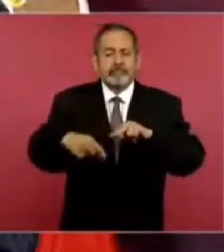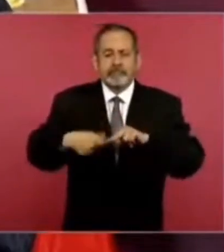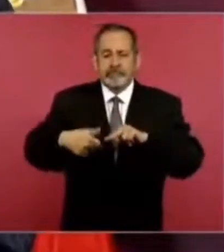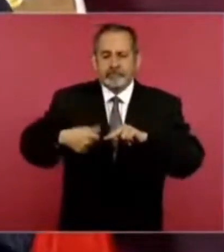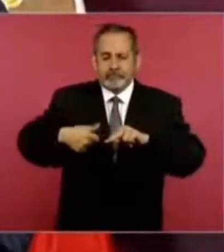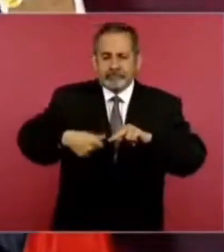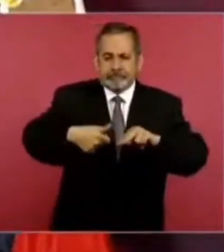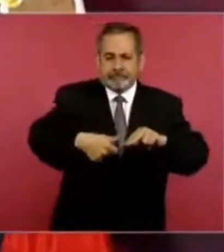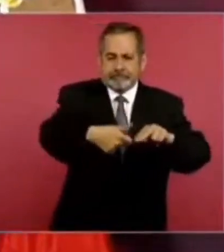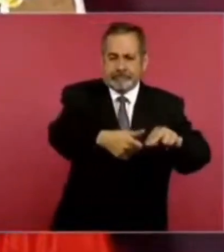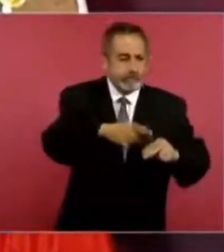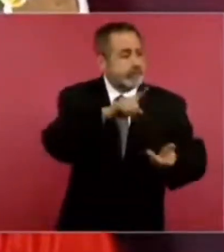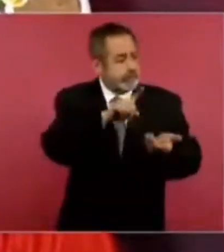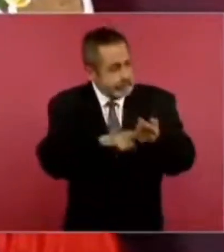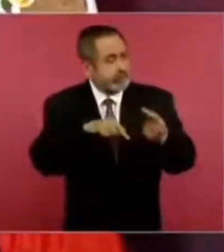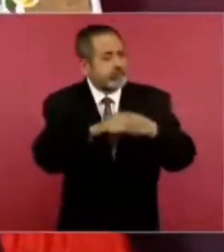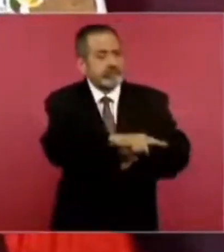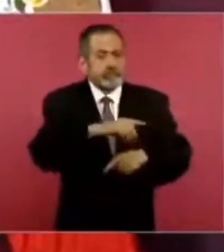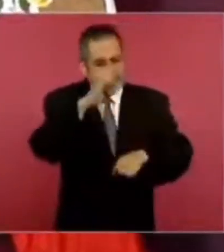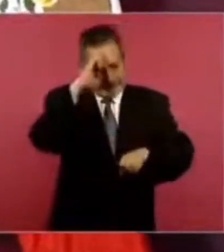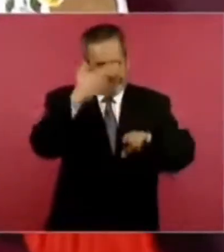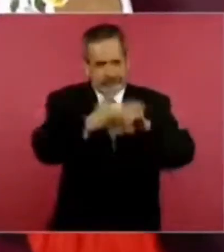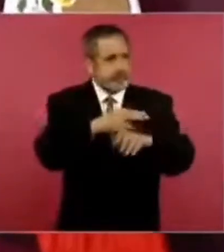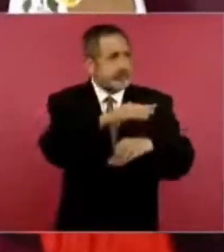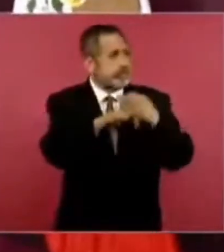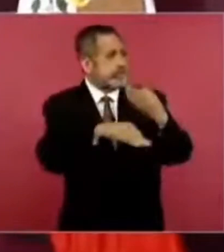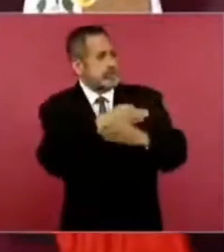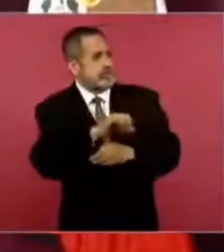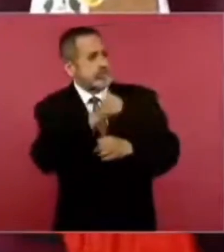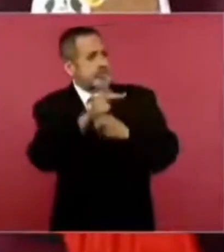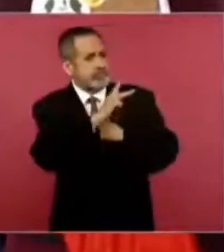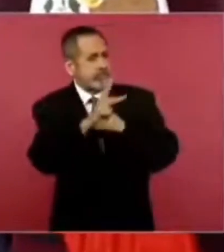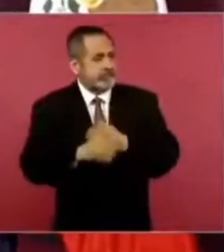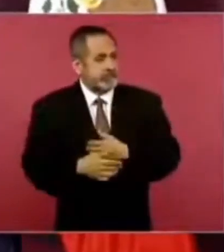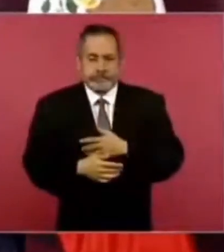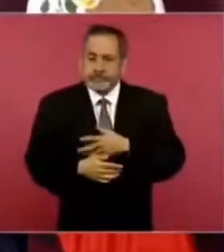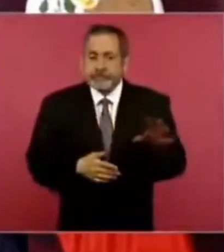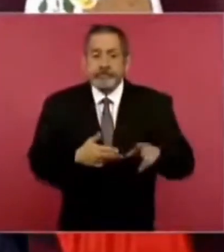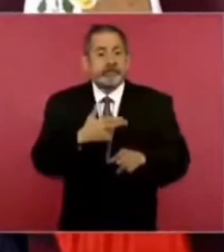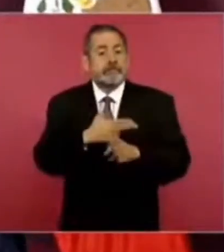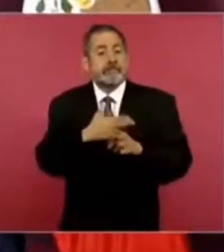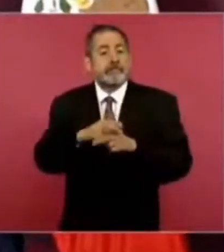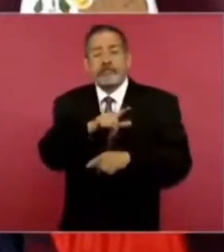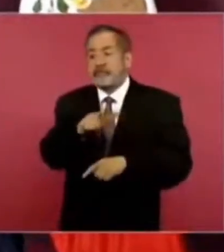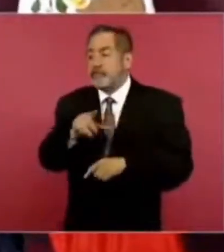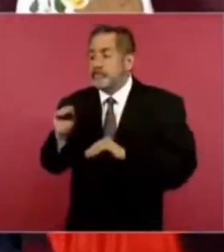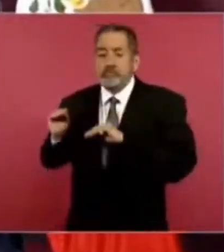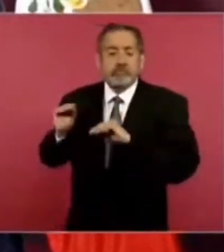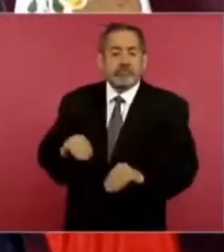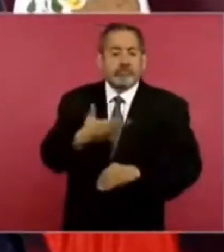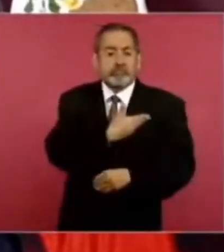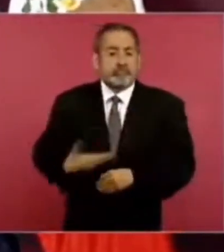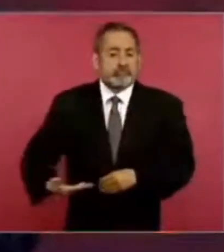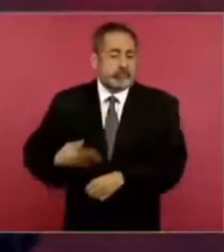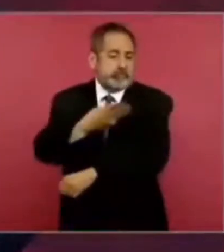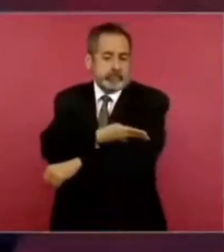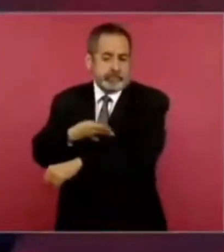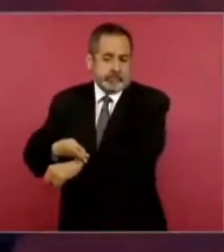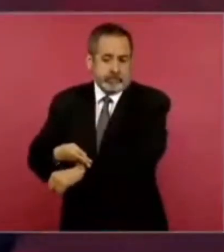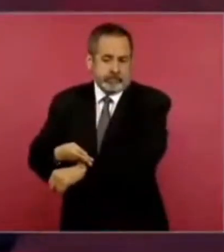si lo quieren conocer más a fondo, hay un libro de